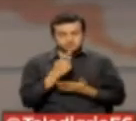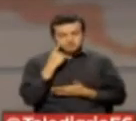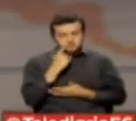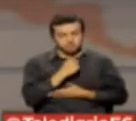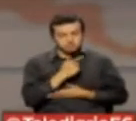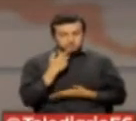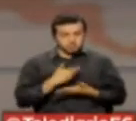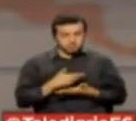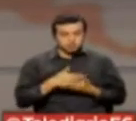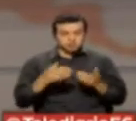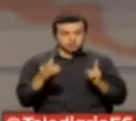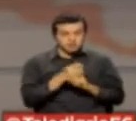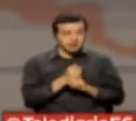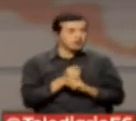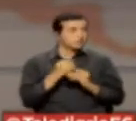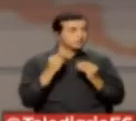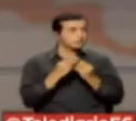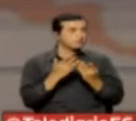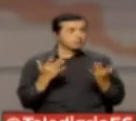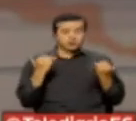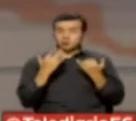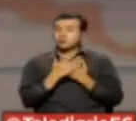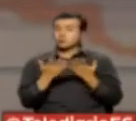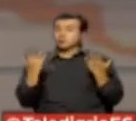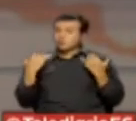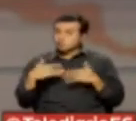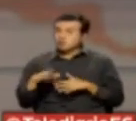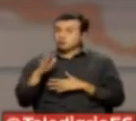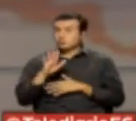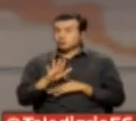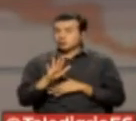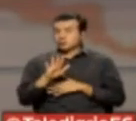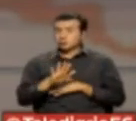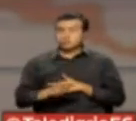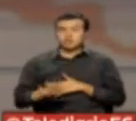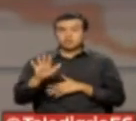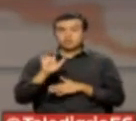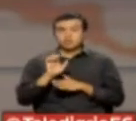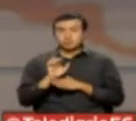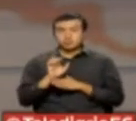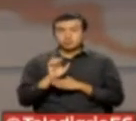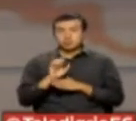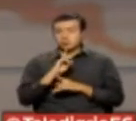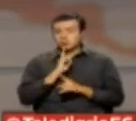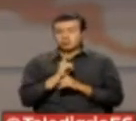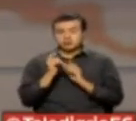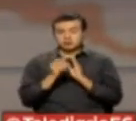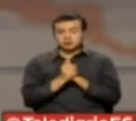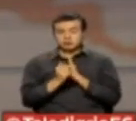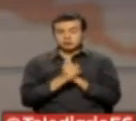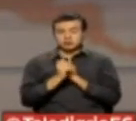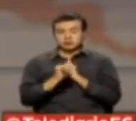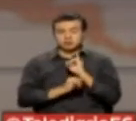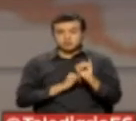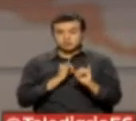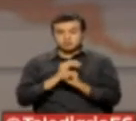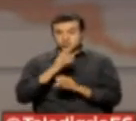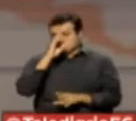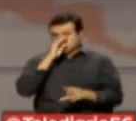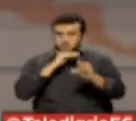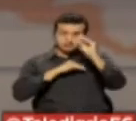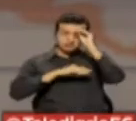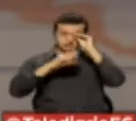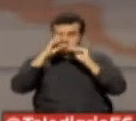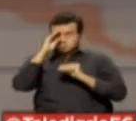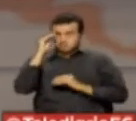y exitosas en este momento estamos aquí en el ecuador con el seminario internacional aprendiendo de